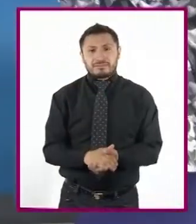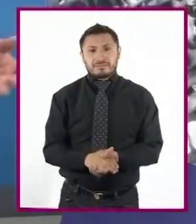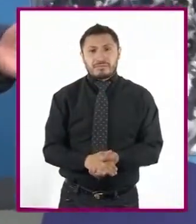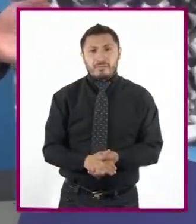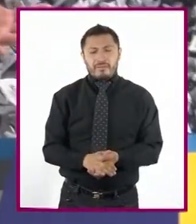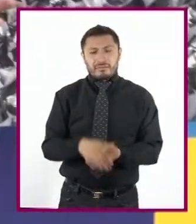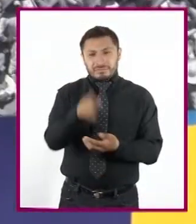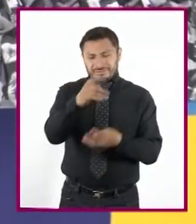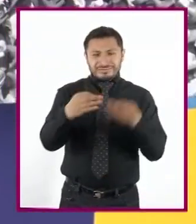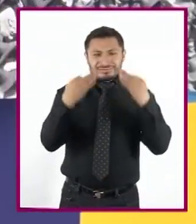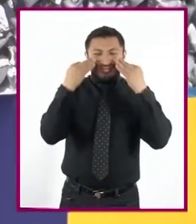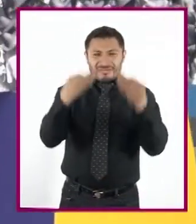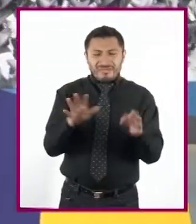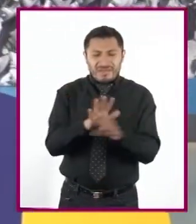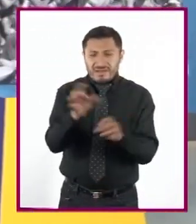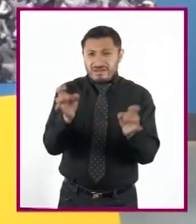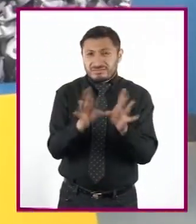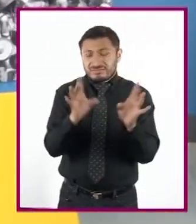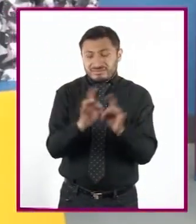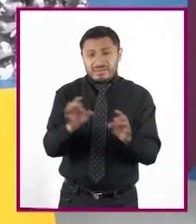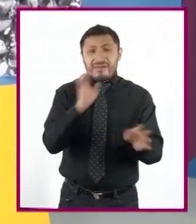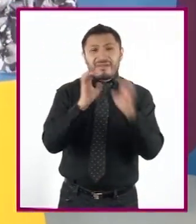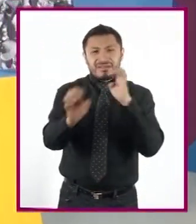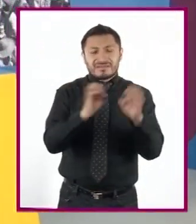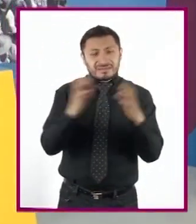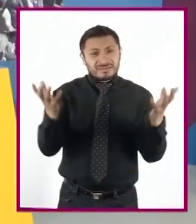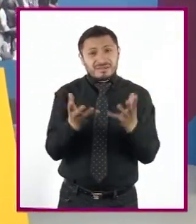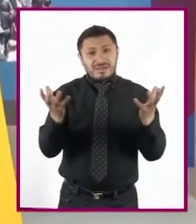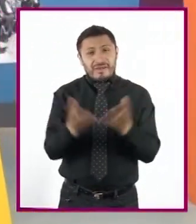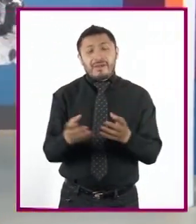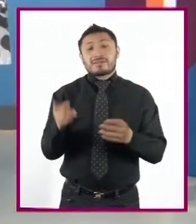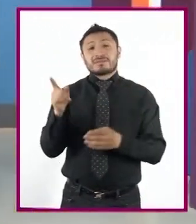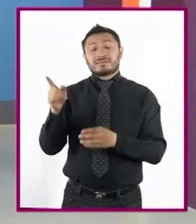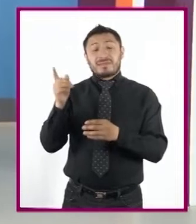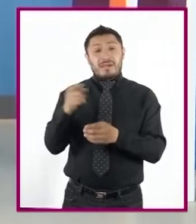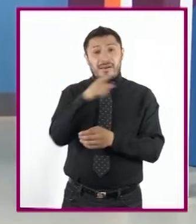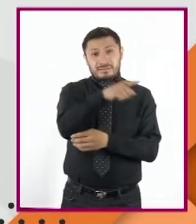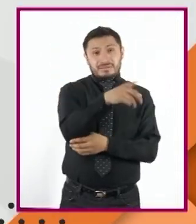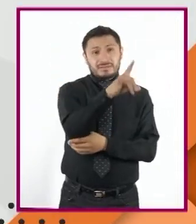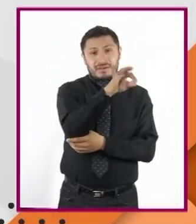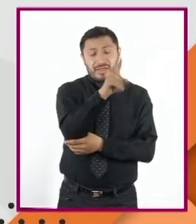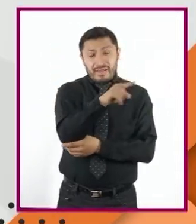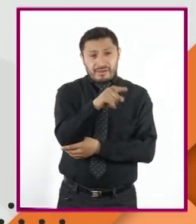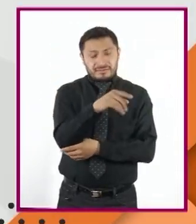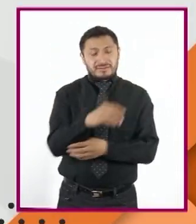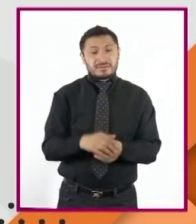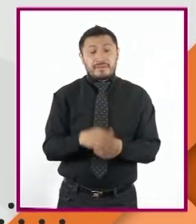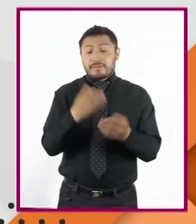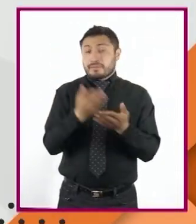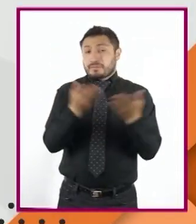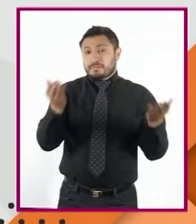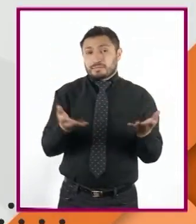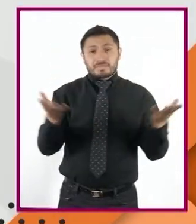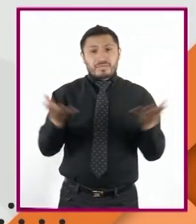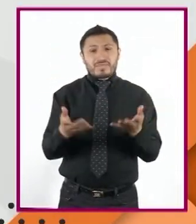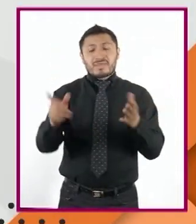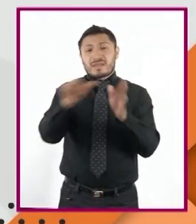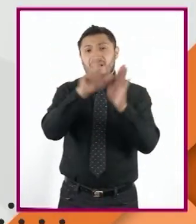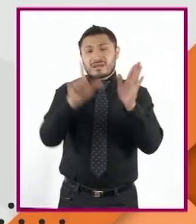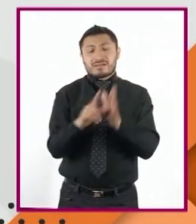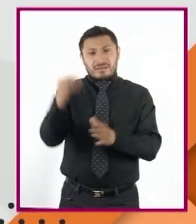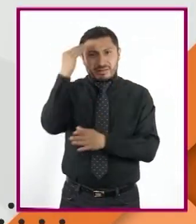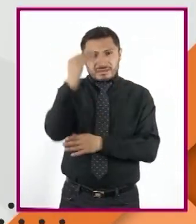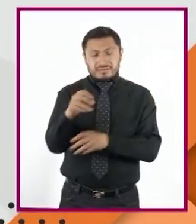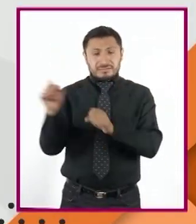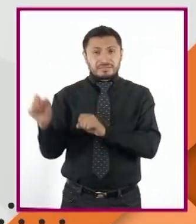¿Se dieron cuenta de las consecuencias que tuvo la entrevista realizada por Creelman a Porfirio Díaz? Es momento de comenzar una línea del tiempo con